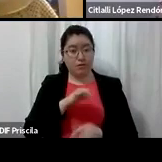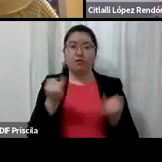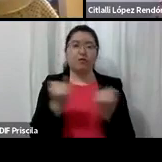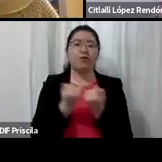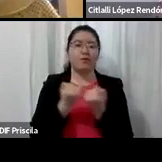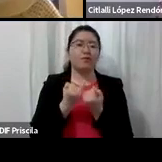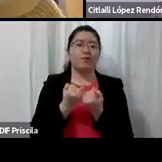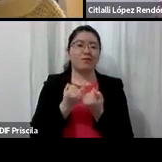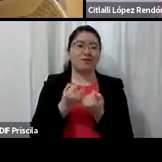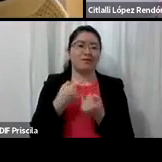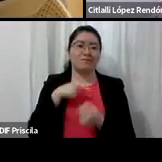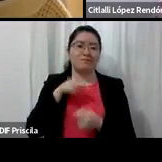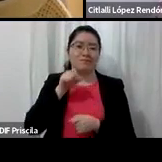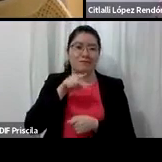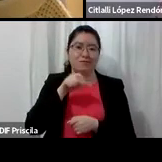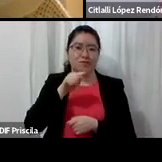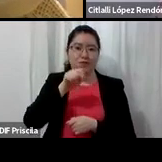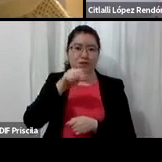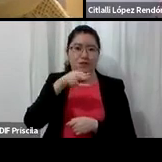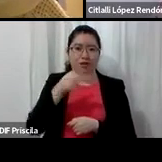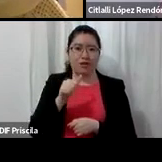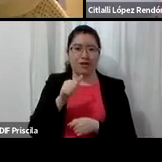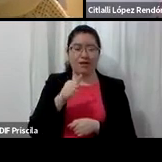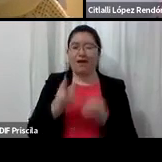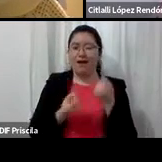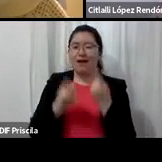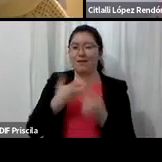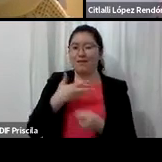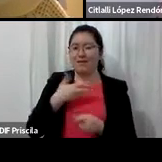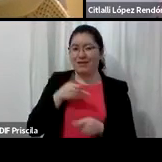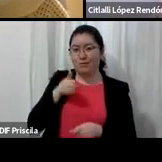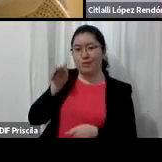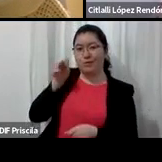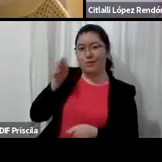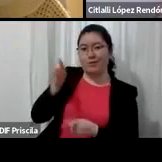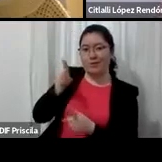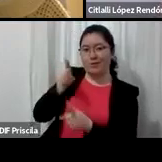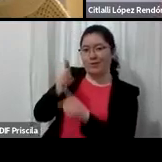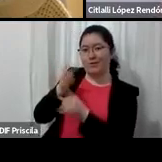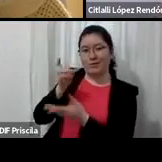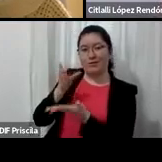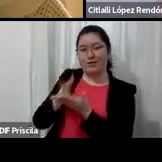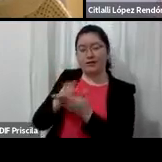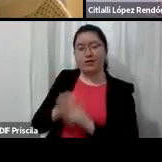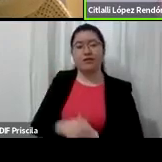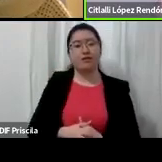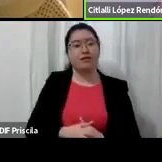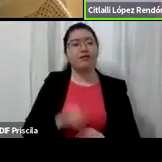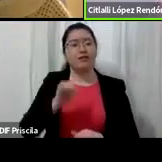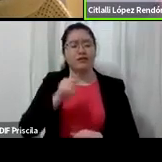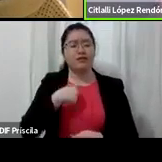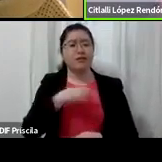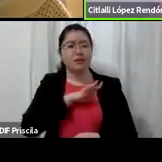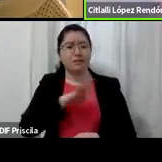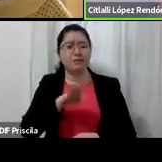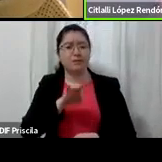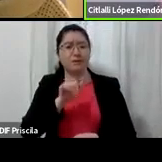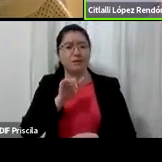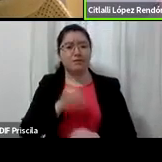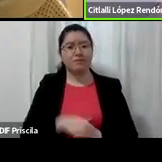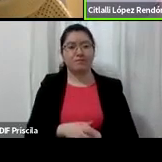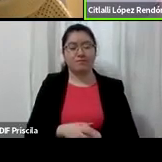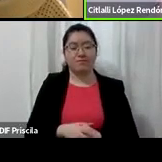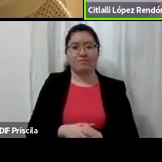preguntas de Tania, que hay por ahí unas directas. Sí, podemos continuar. Bueno, yo puedo continuar. Perfecto.